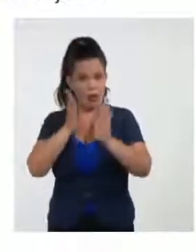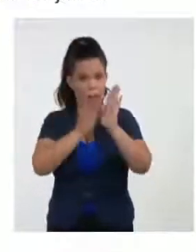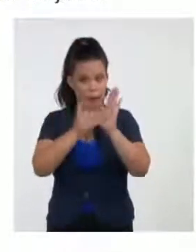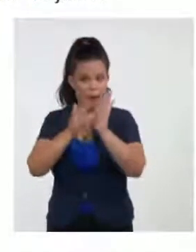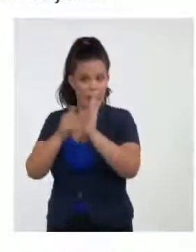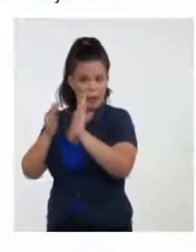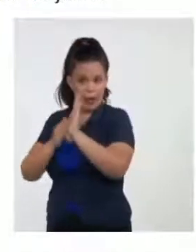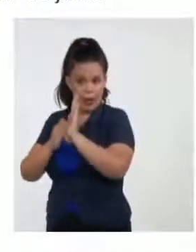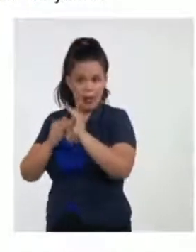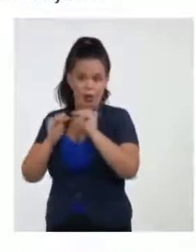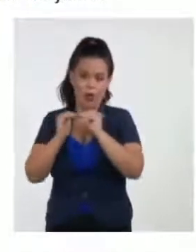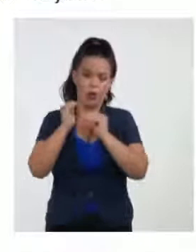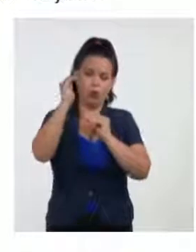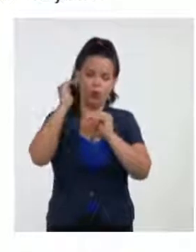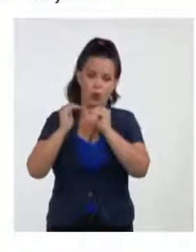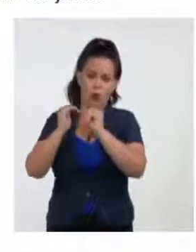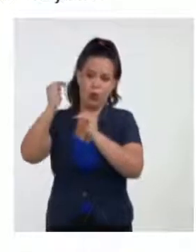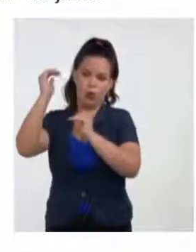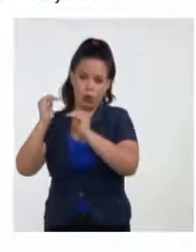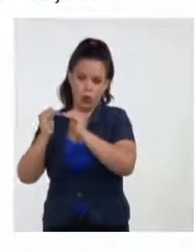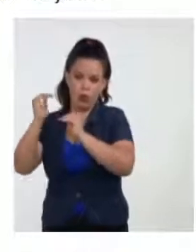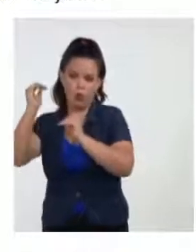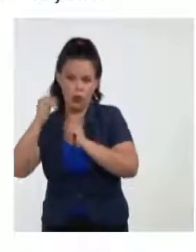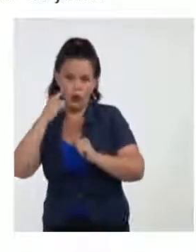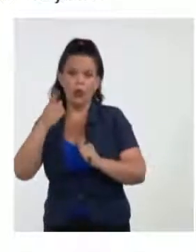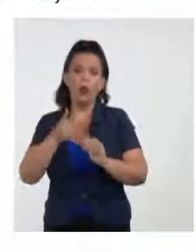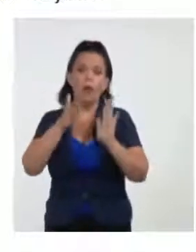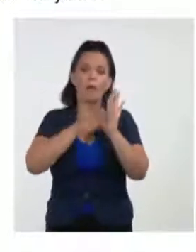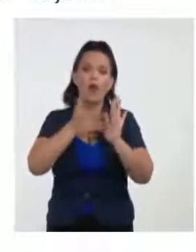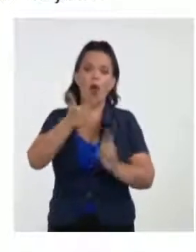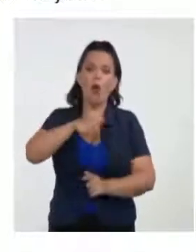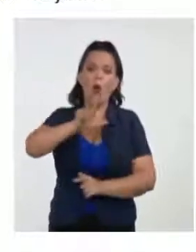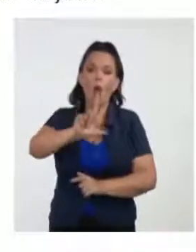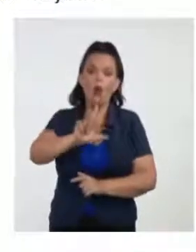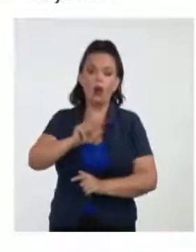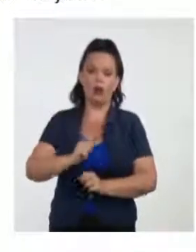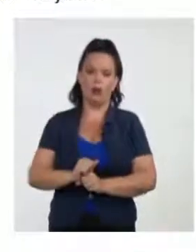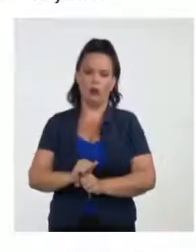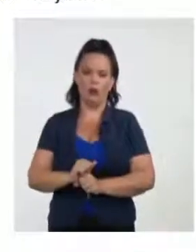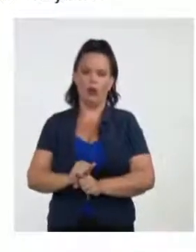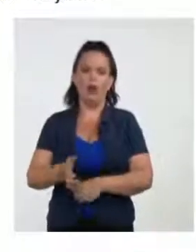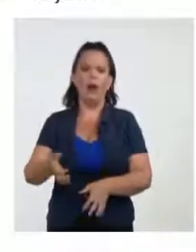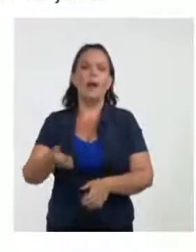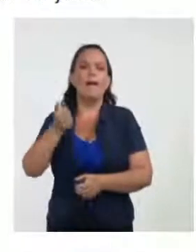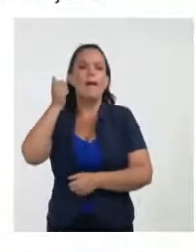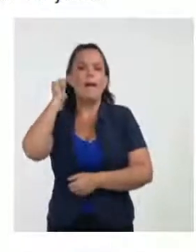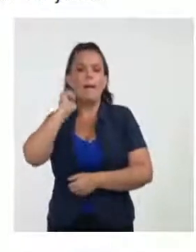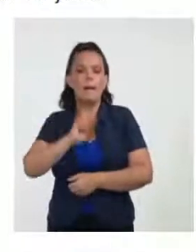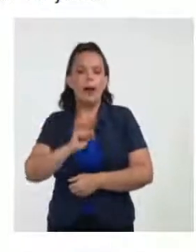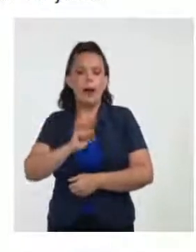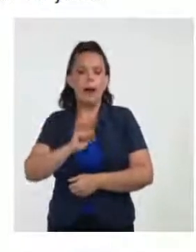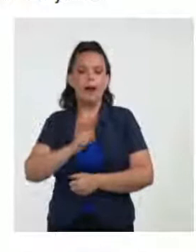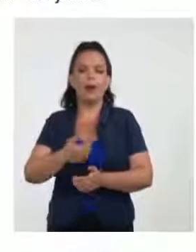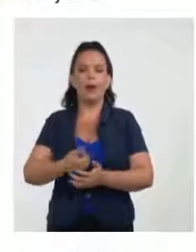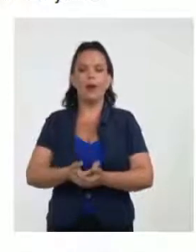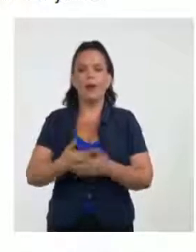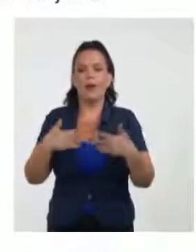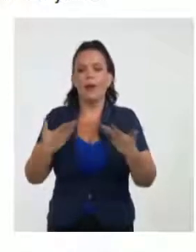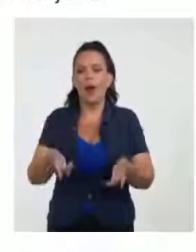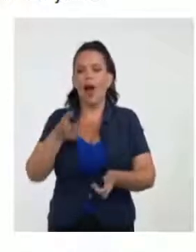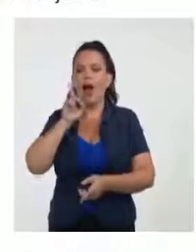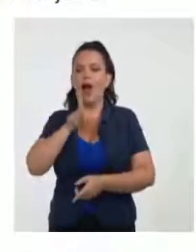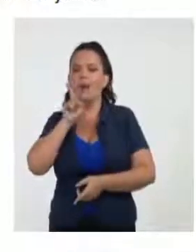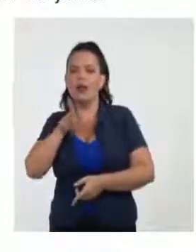mes de julio predomina más la variante Delta que la variante Beta, pero son las